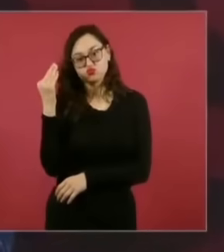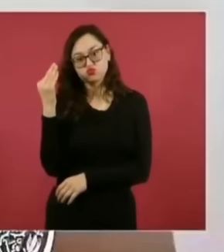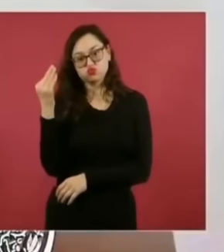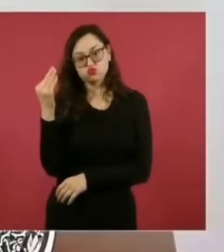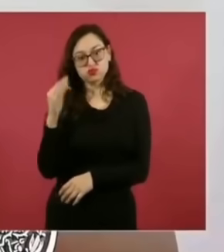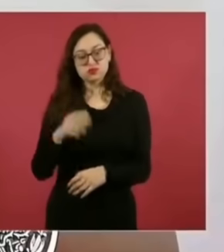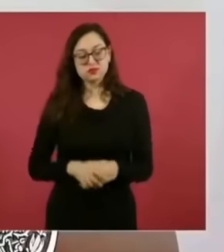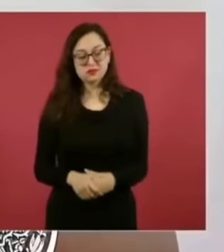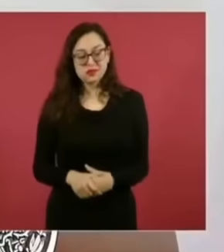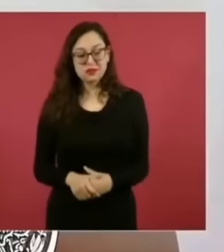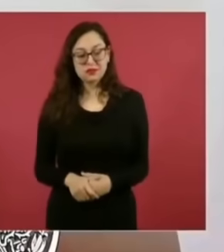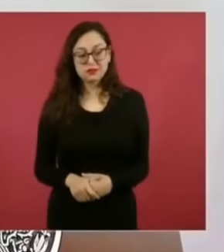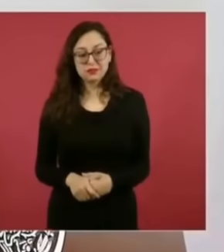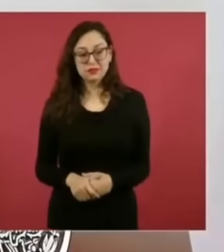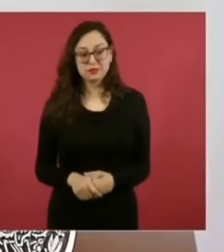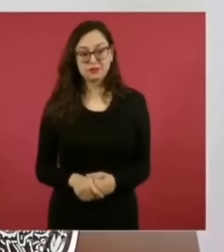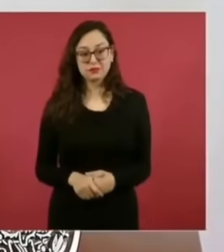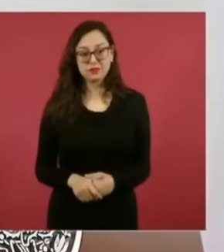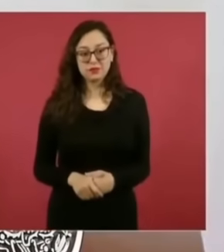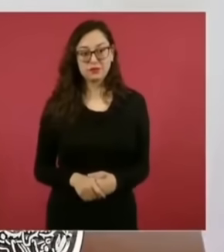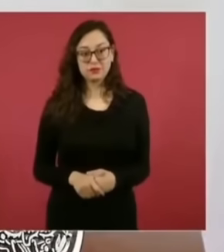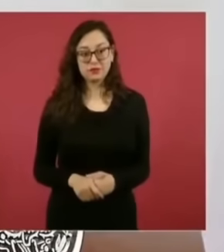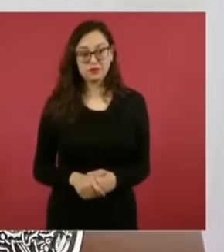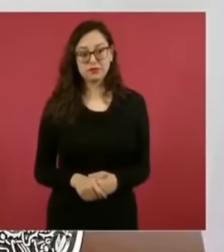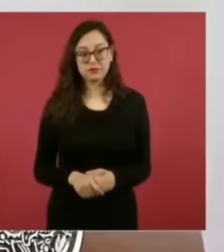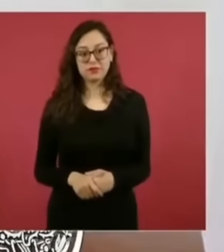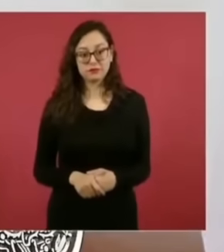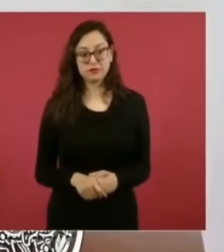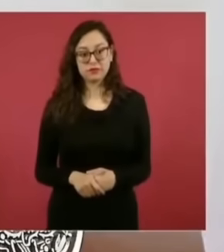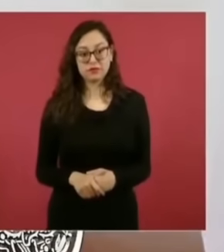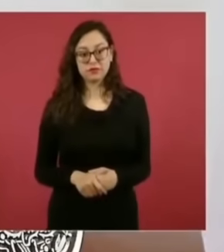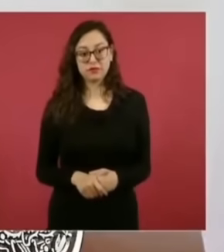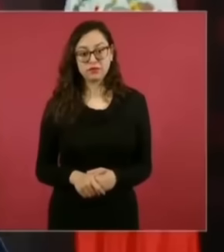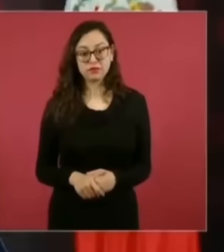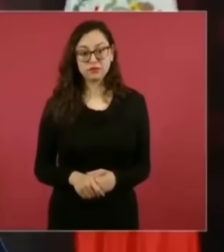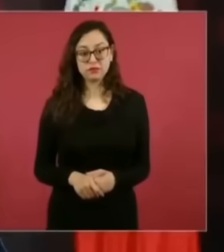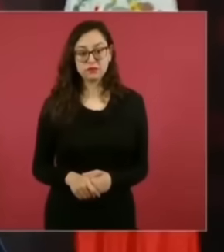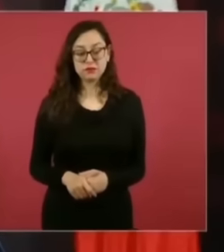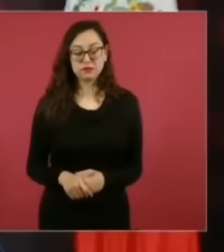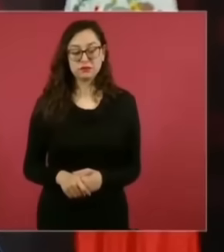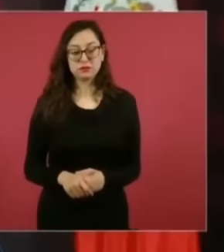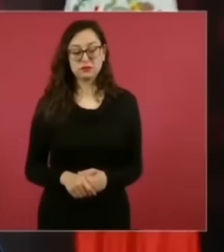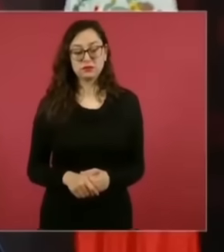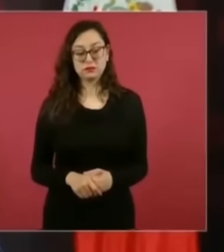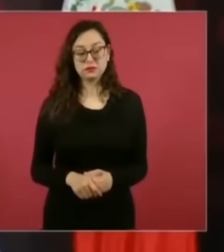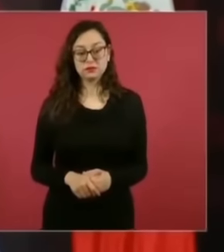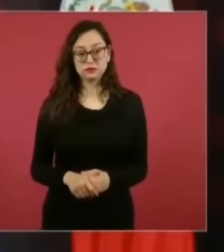aunque todavía va a decidirse,